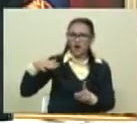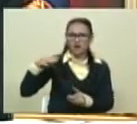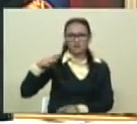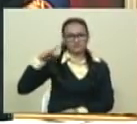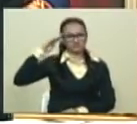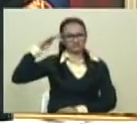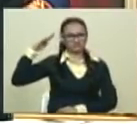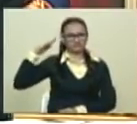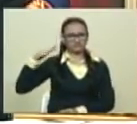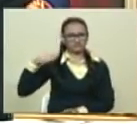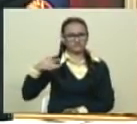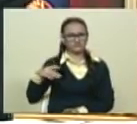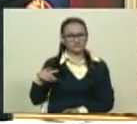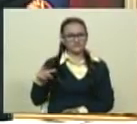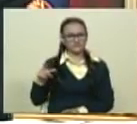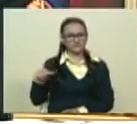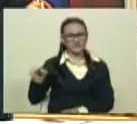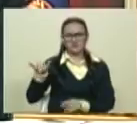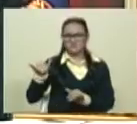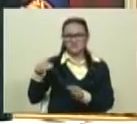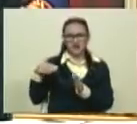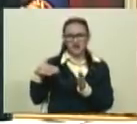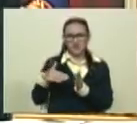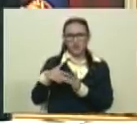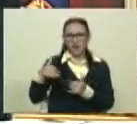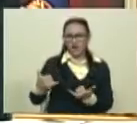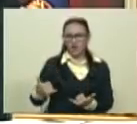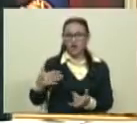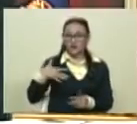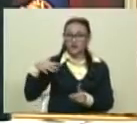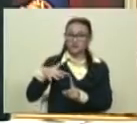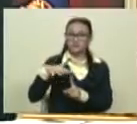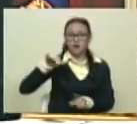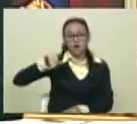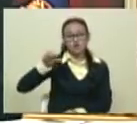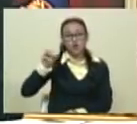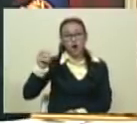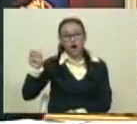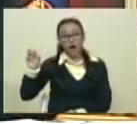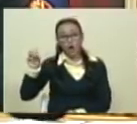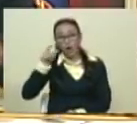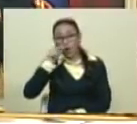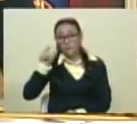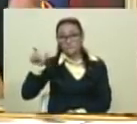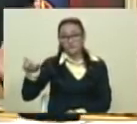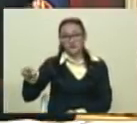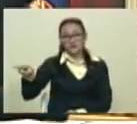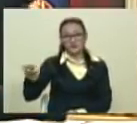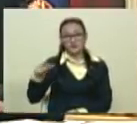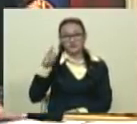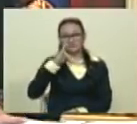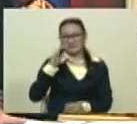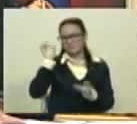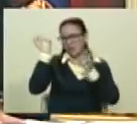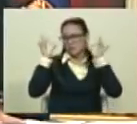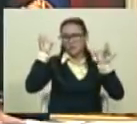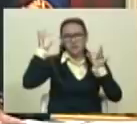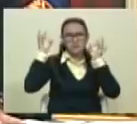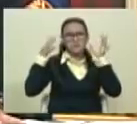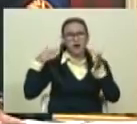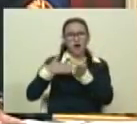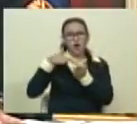retrógradas, a las mismas que dieron el golpe de ahora, para que derroquen a João Goulart. Inventen que estaba loco y un poco de cosas que inventaron contra João